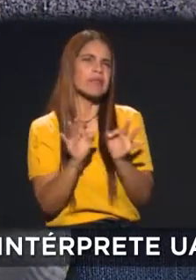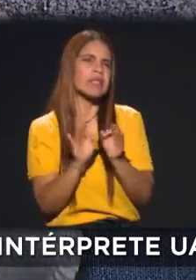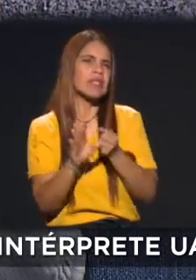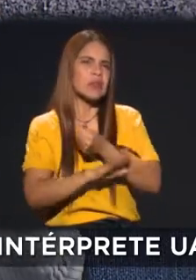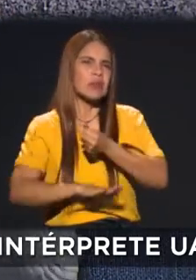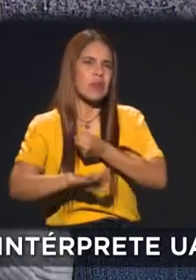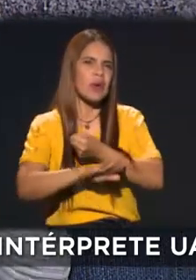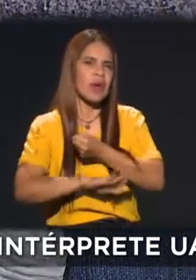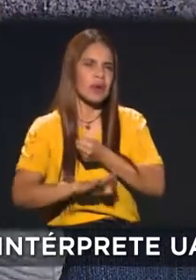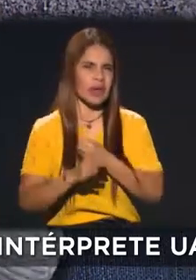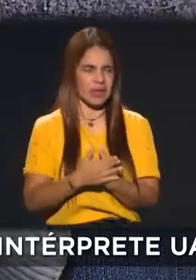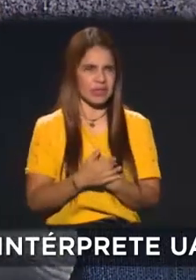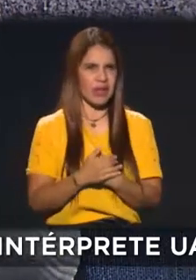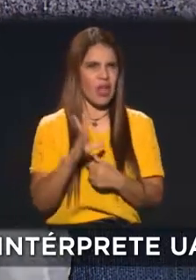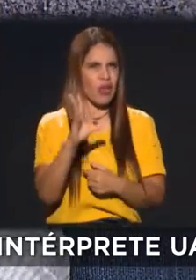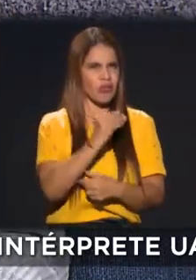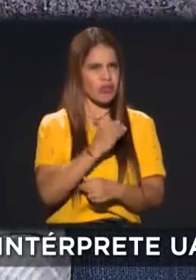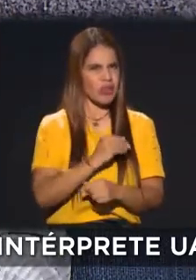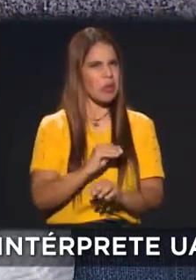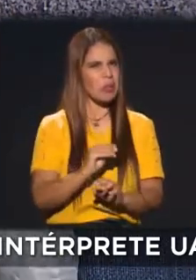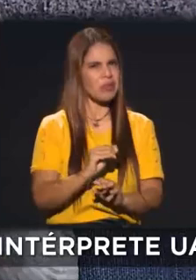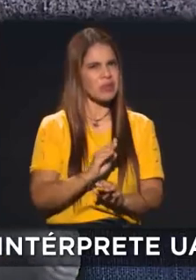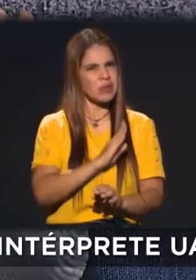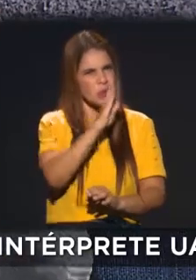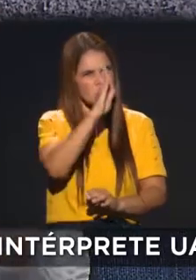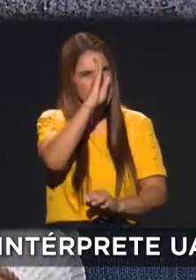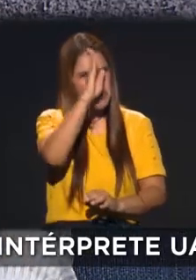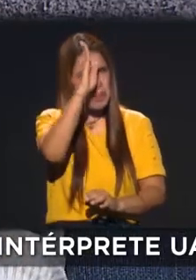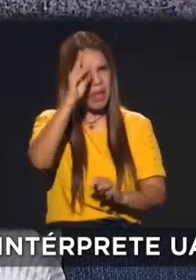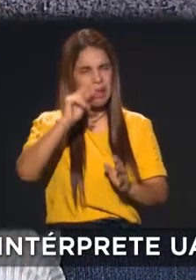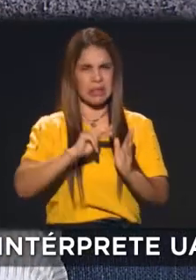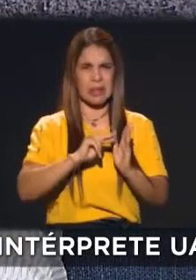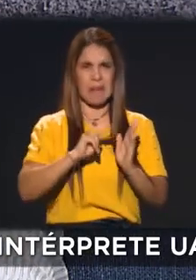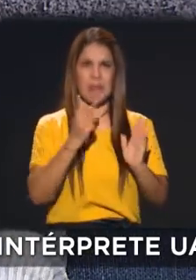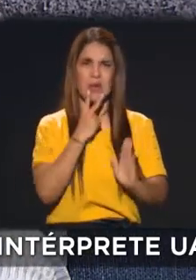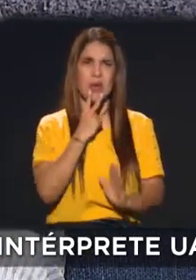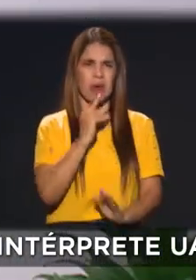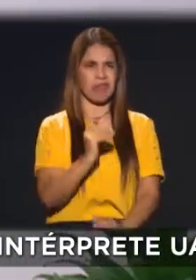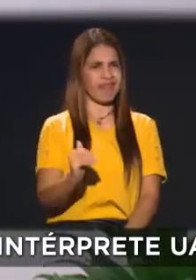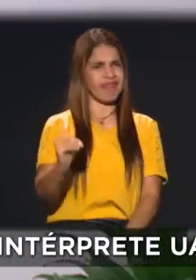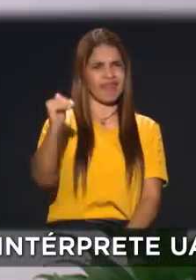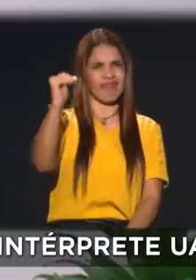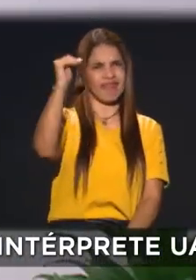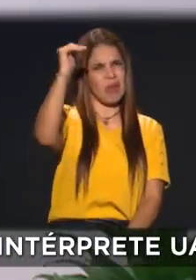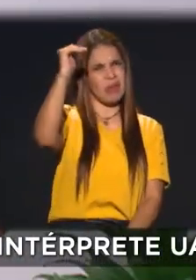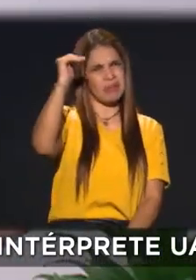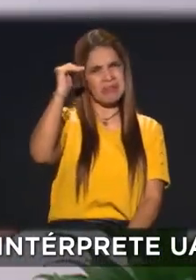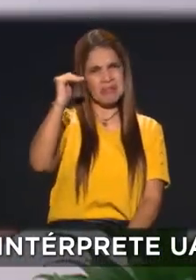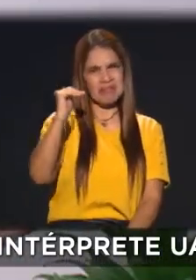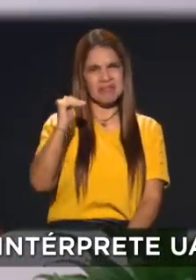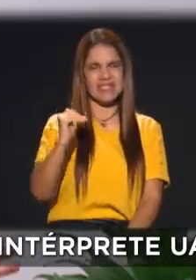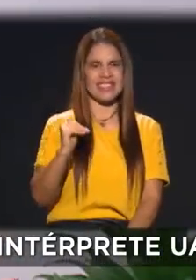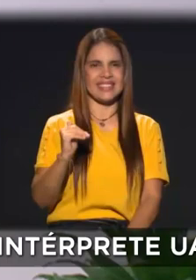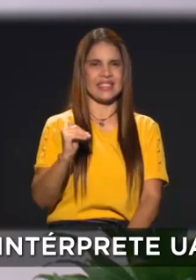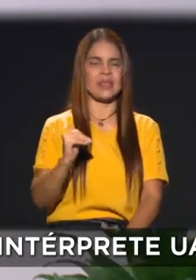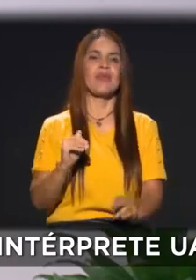que puedan ser más coloquiales, creo que eso es vital. Usar menos tecnicismos. Bueno, hay un tema que es inevitable cuando uno